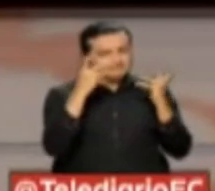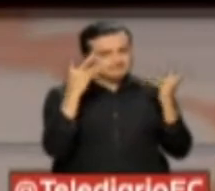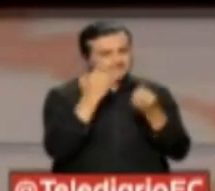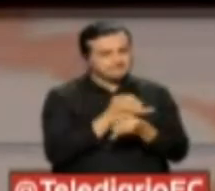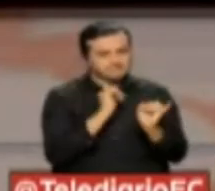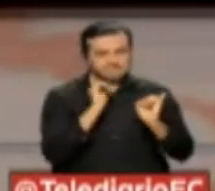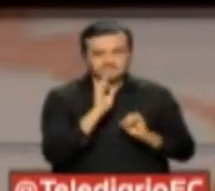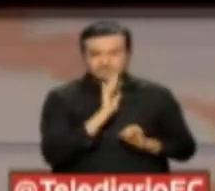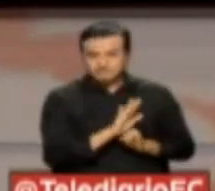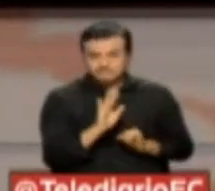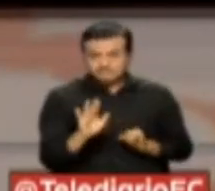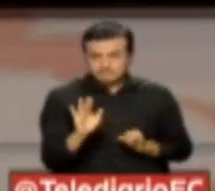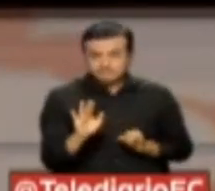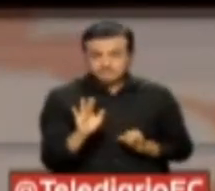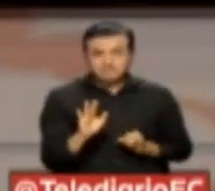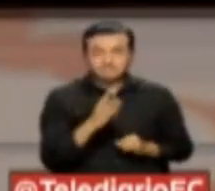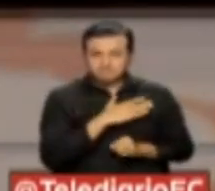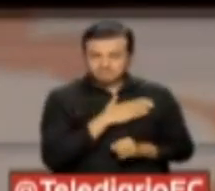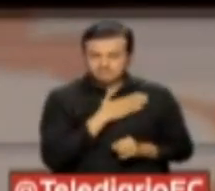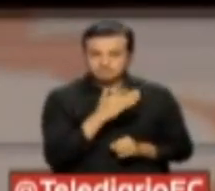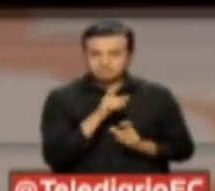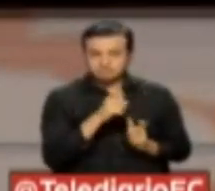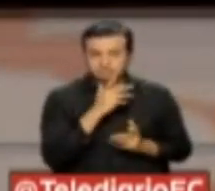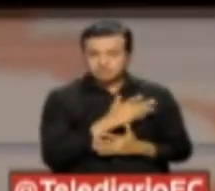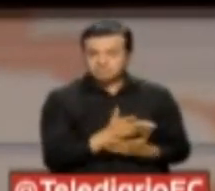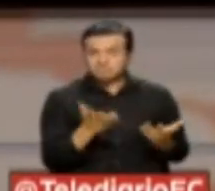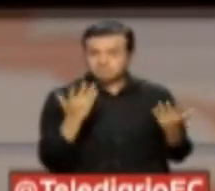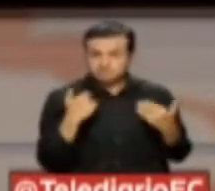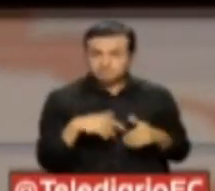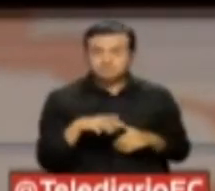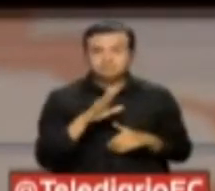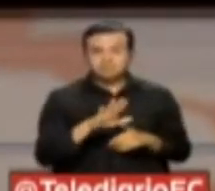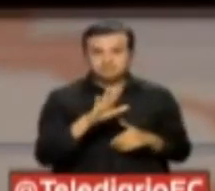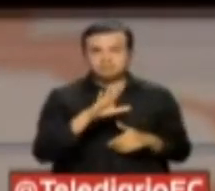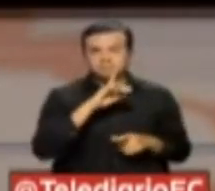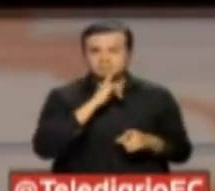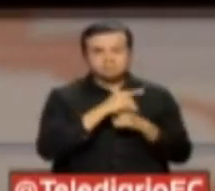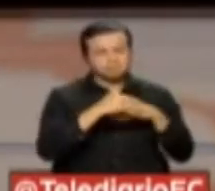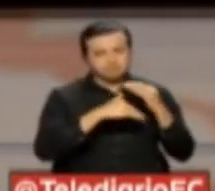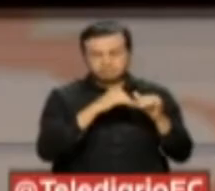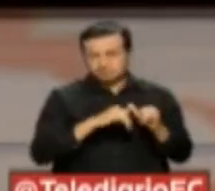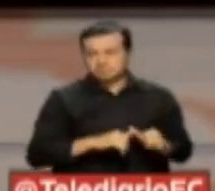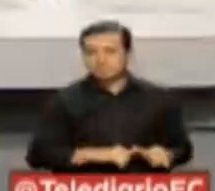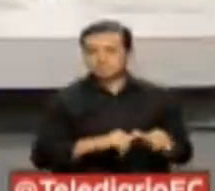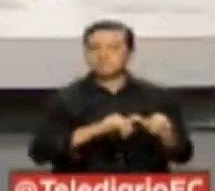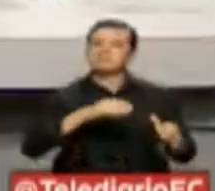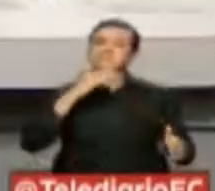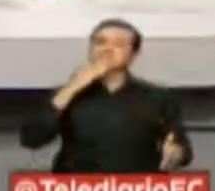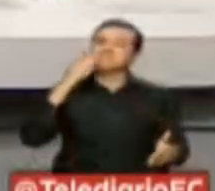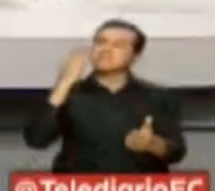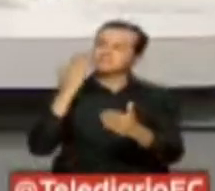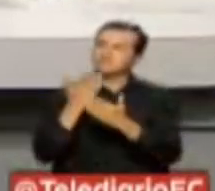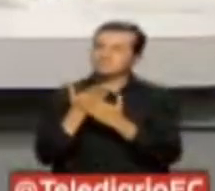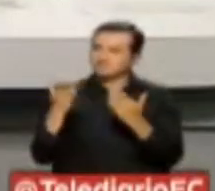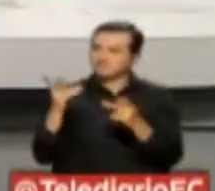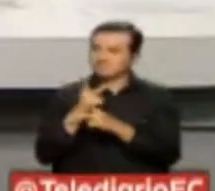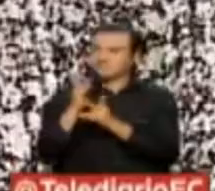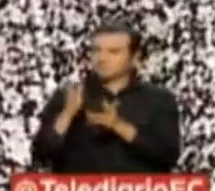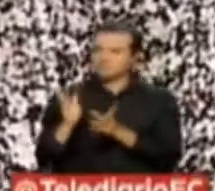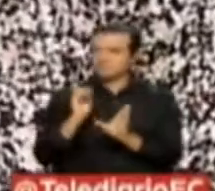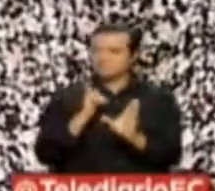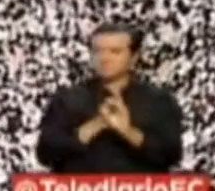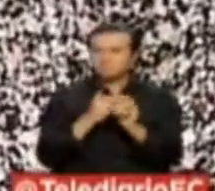independientes de manera que exista la confianza en la ciudadanía de que estamos dando pasos adelante muchísimas gracias consejero por